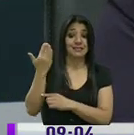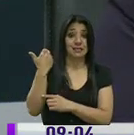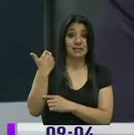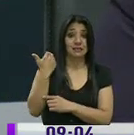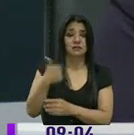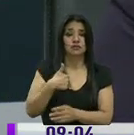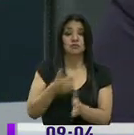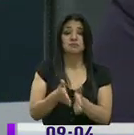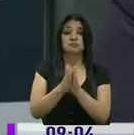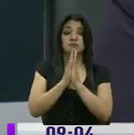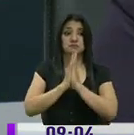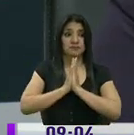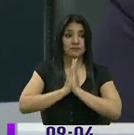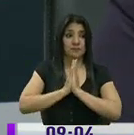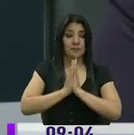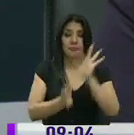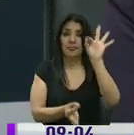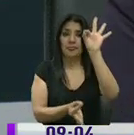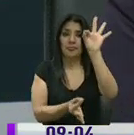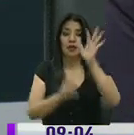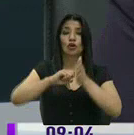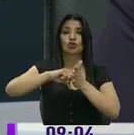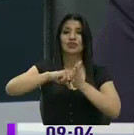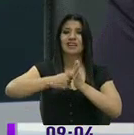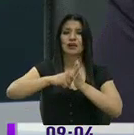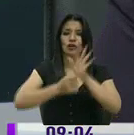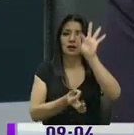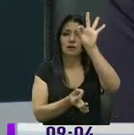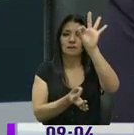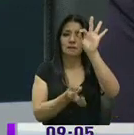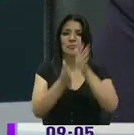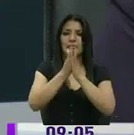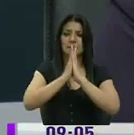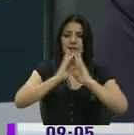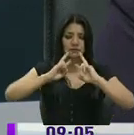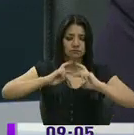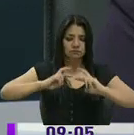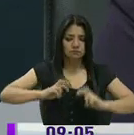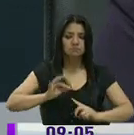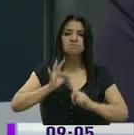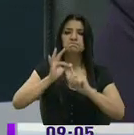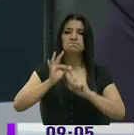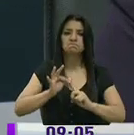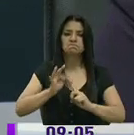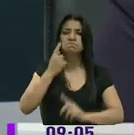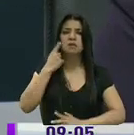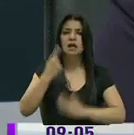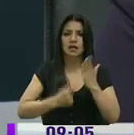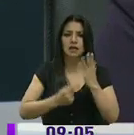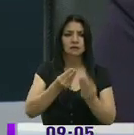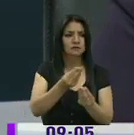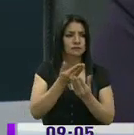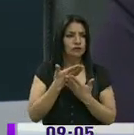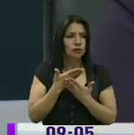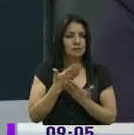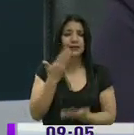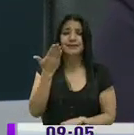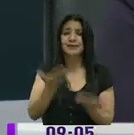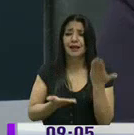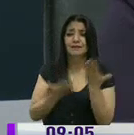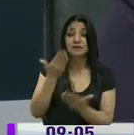solicitado a la contraloría general del estado un examen especial para conocer sobre presuntas